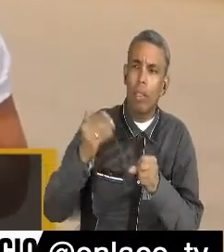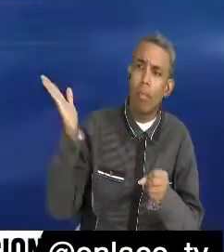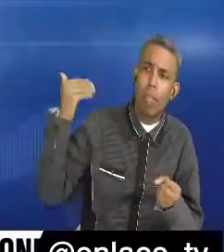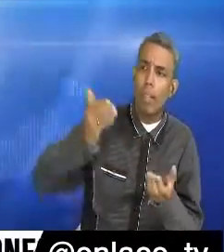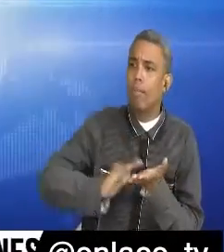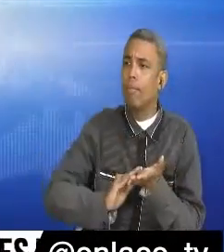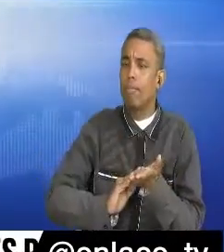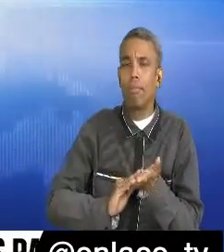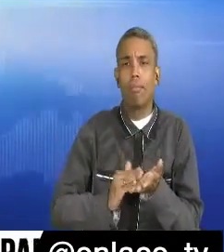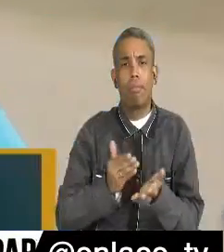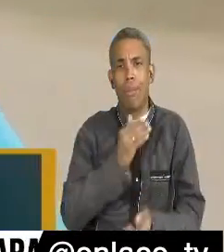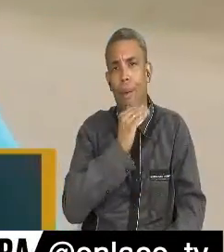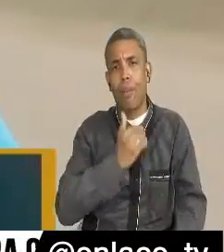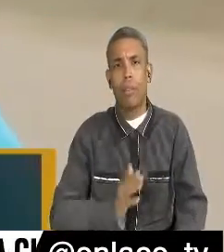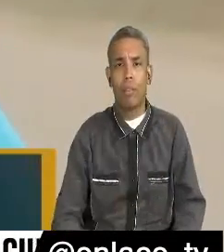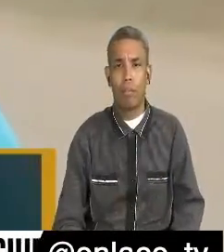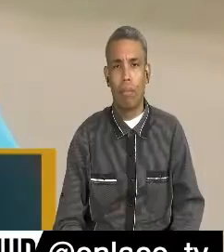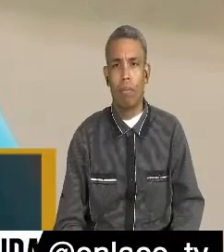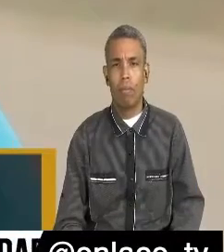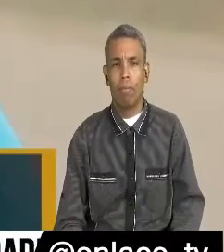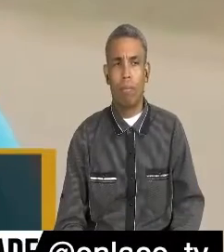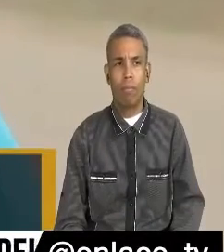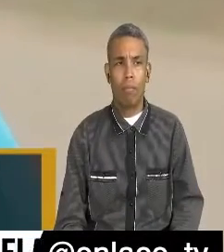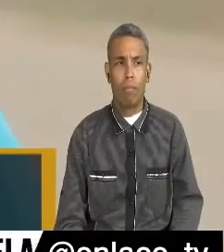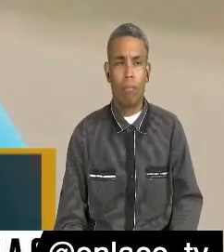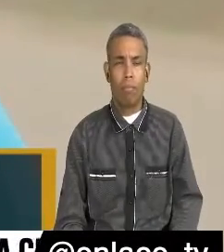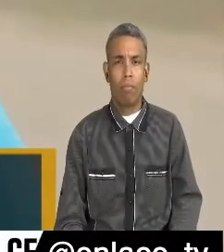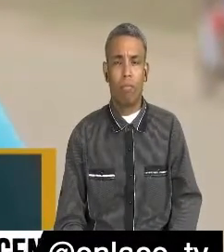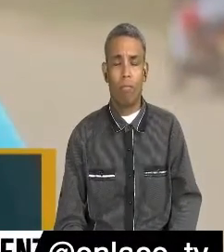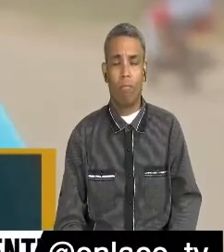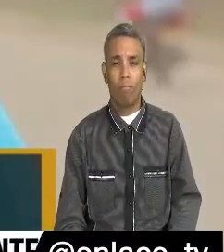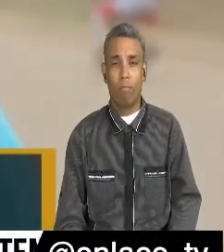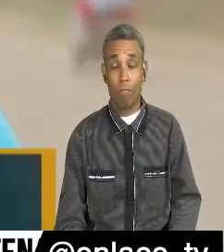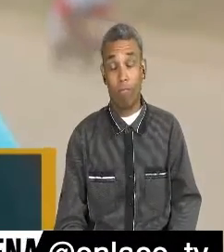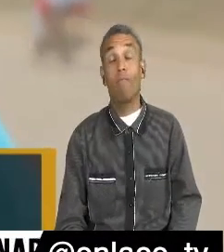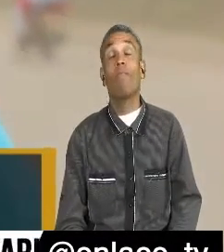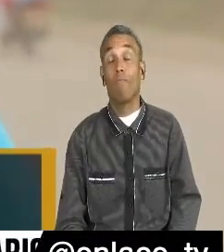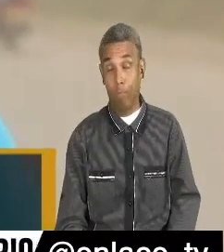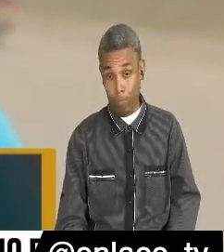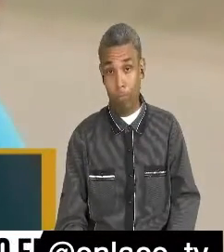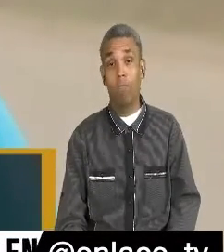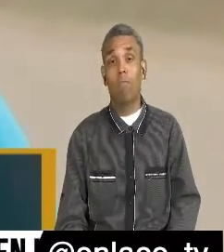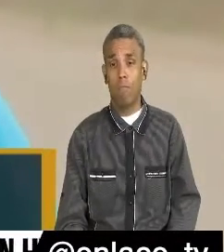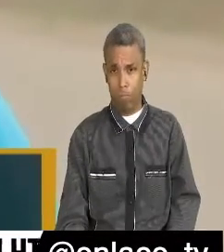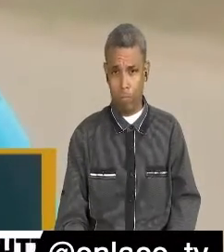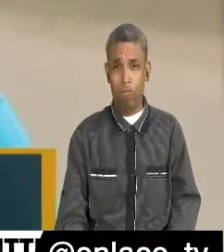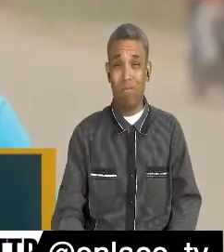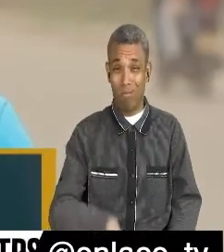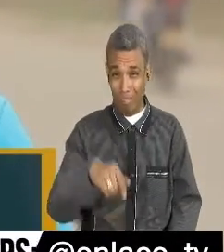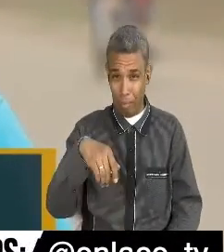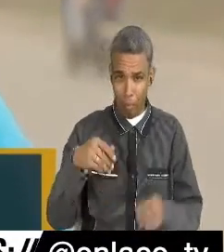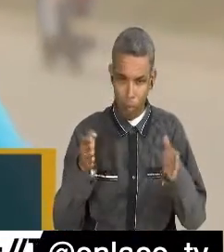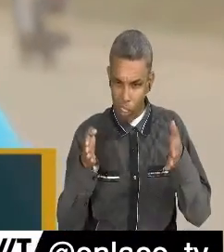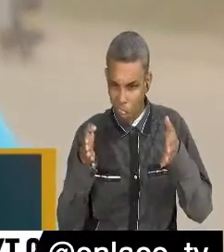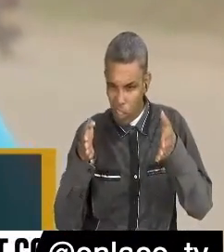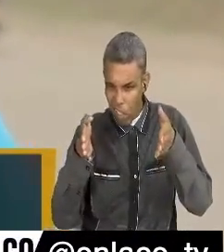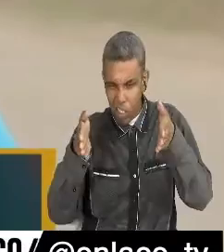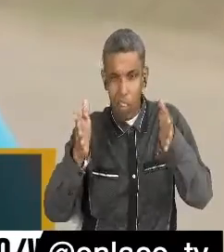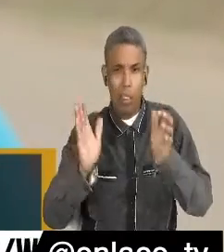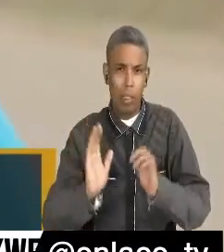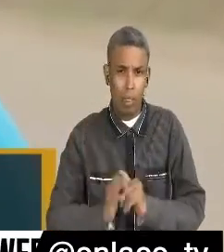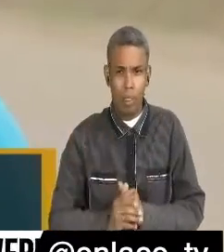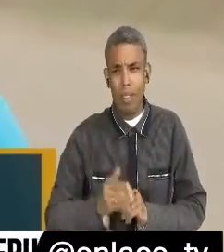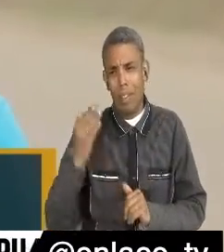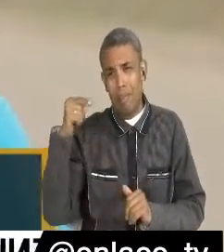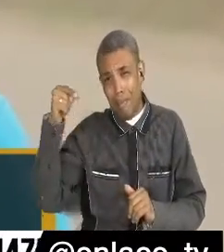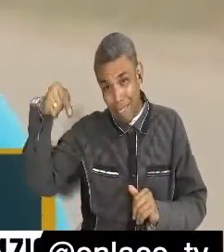esta vía. La verdad que es un tema bastante preocupante por cuestiones de accidentabilidad, parte de comercio, la